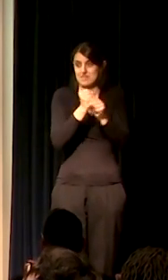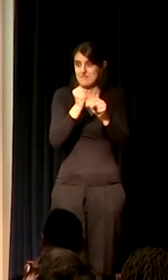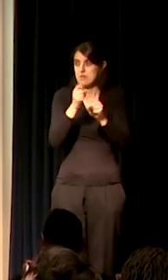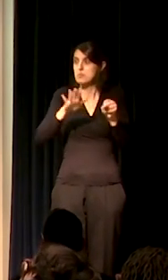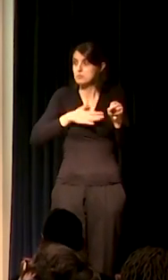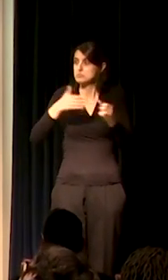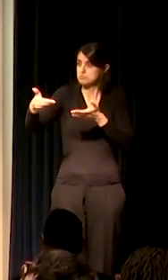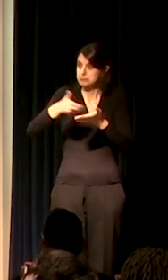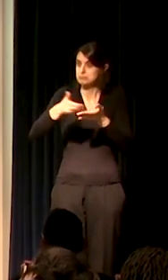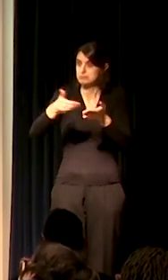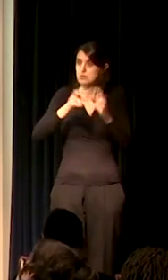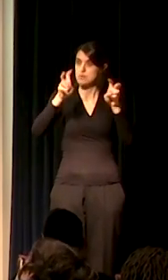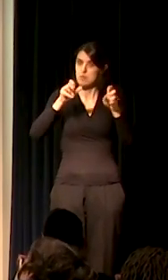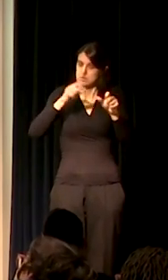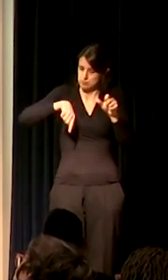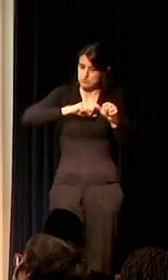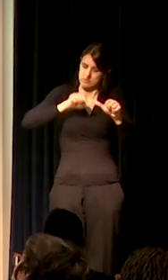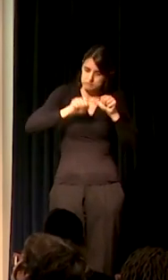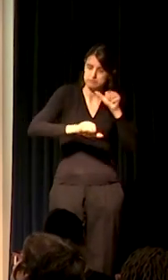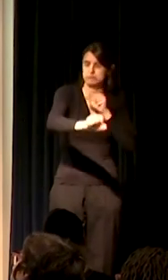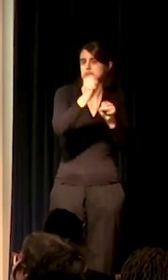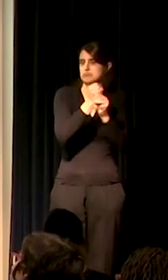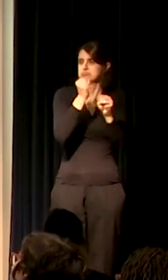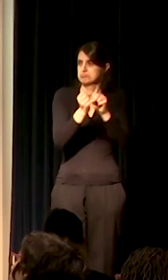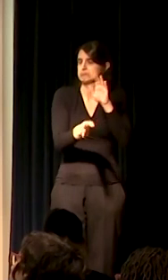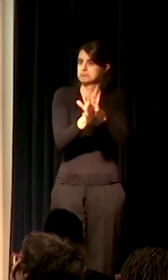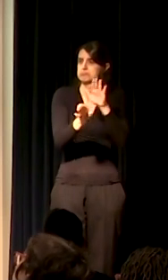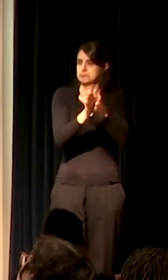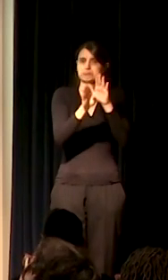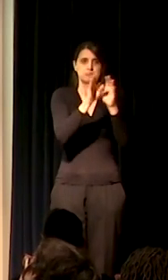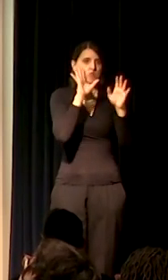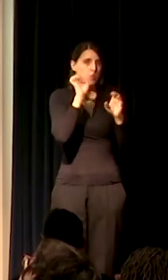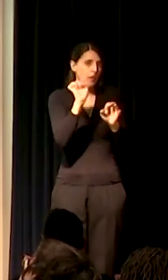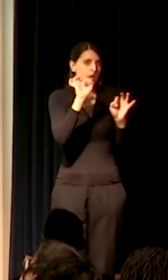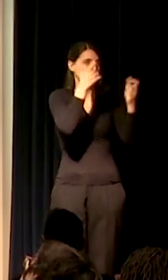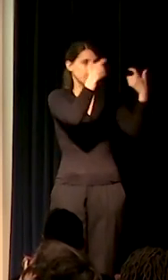puguem treballar-les també des del govern, des dels diferents departaments